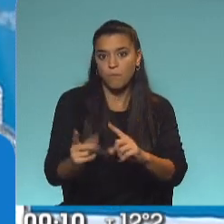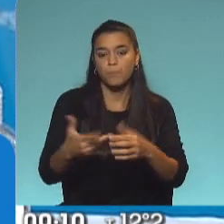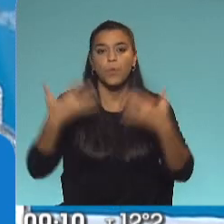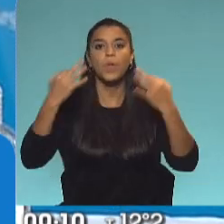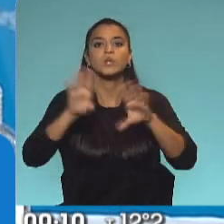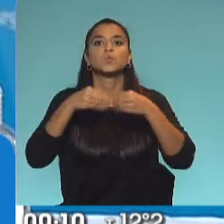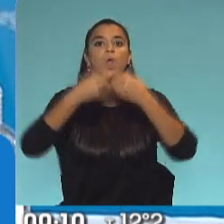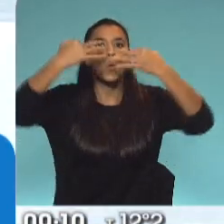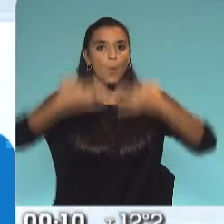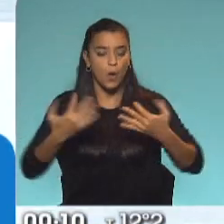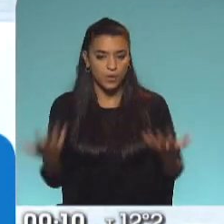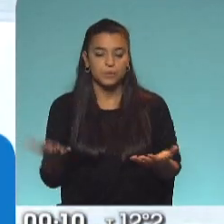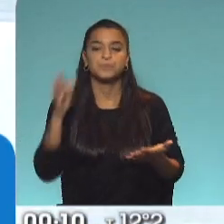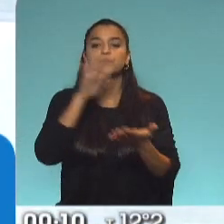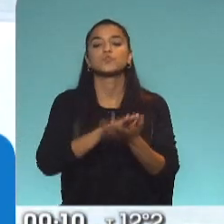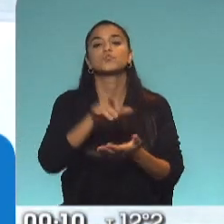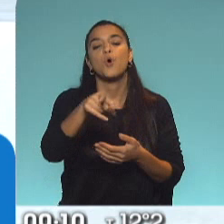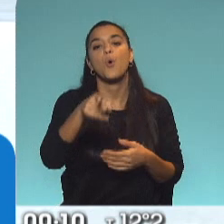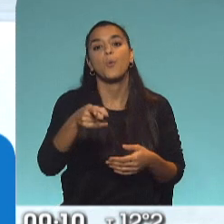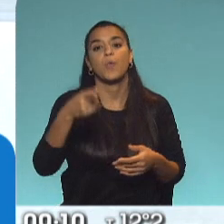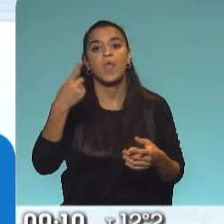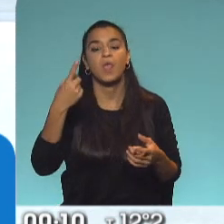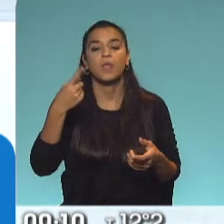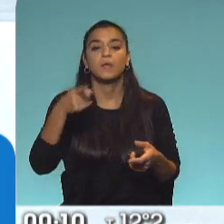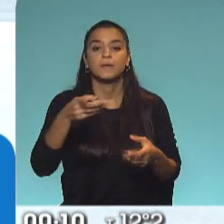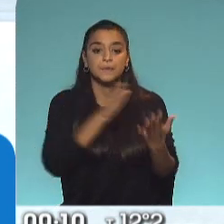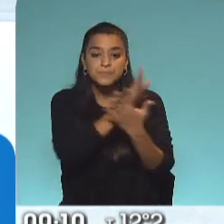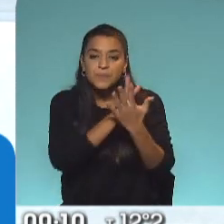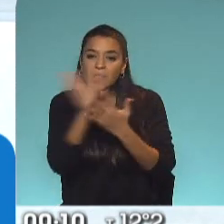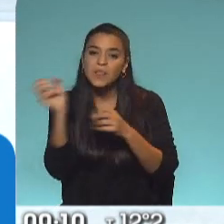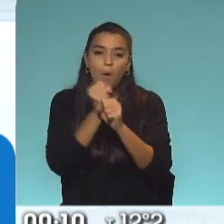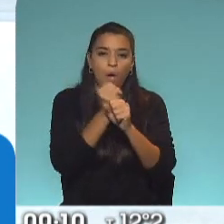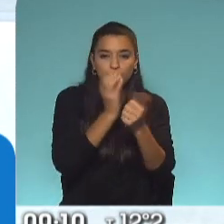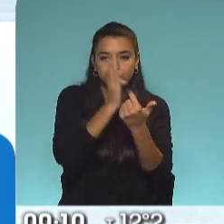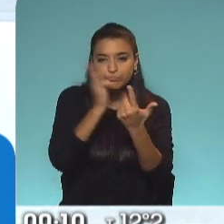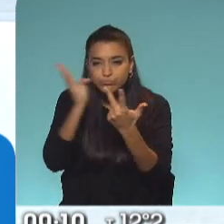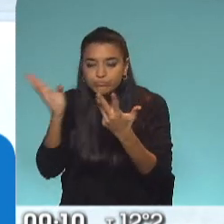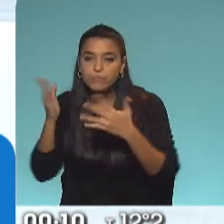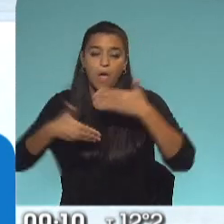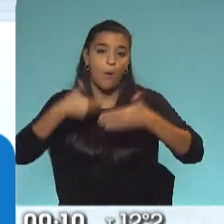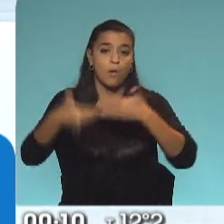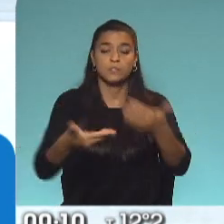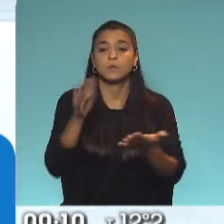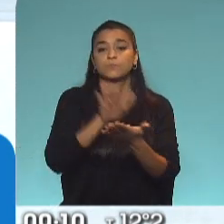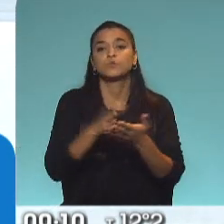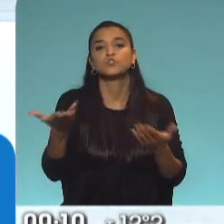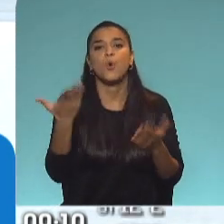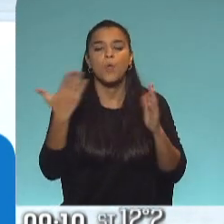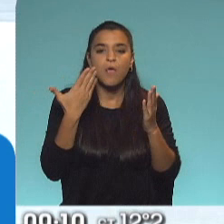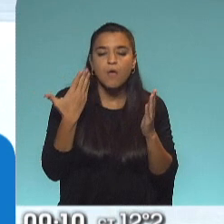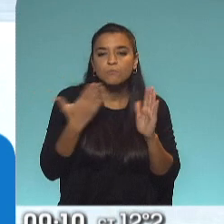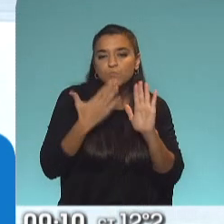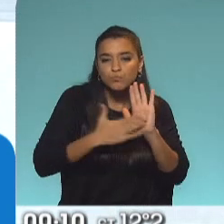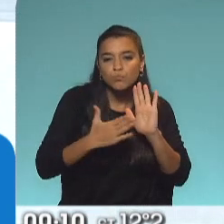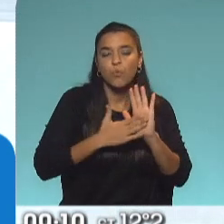buen resultado desde el punto de vista de las diferentes ejes de trabajo seguimos avanzando con el estudio serológico los